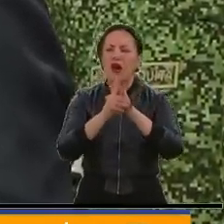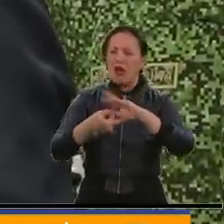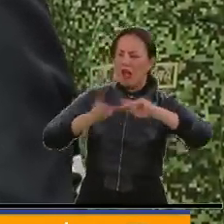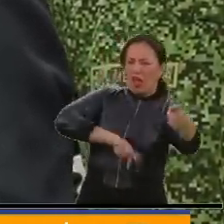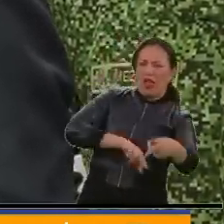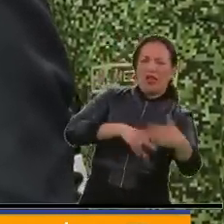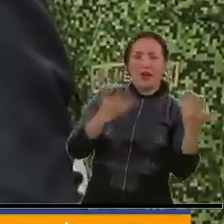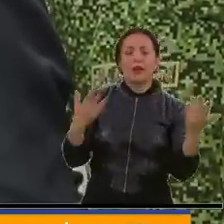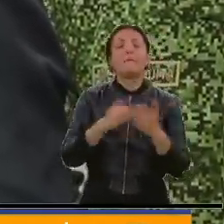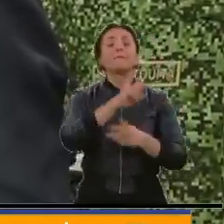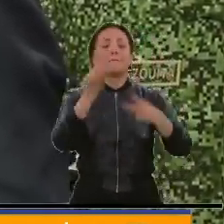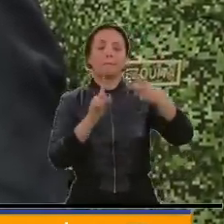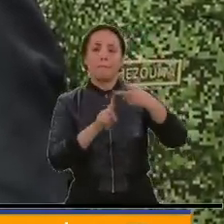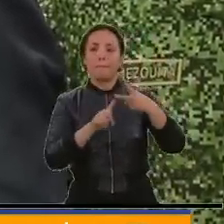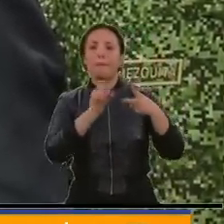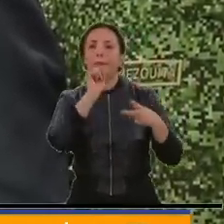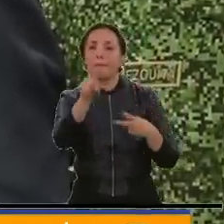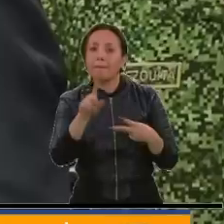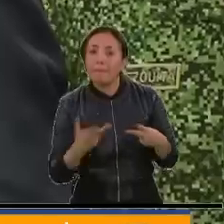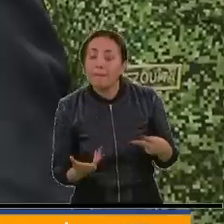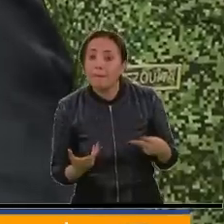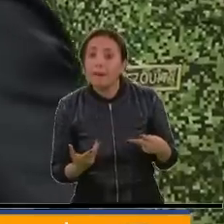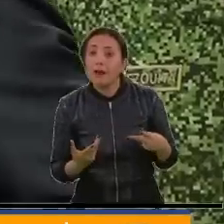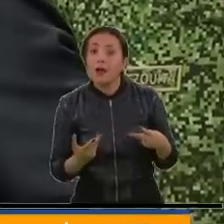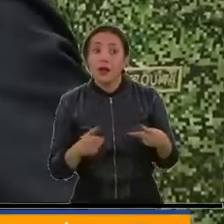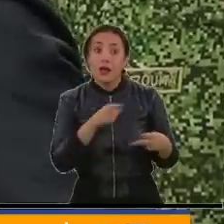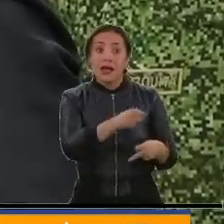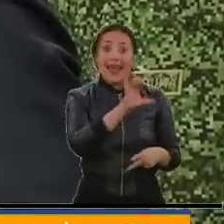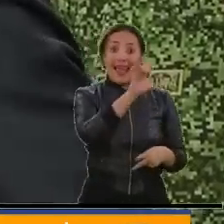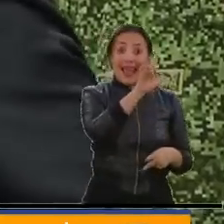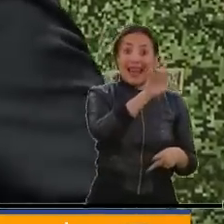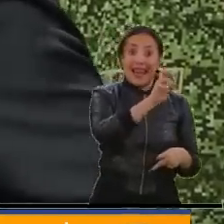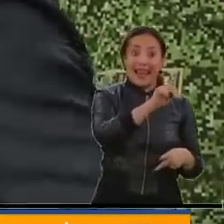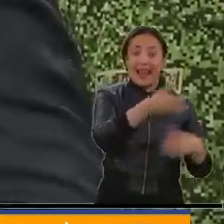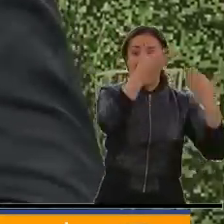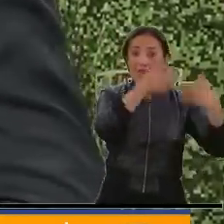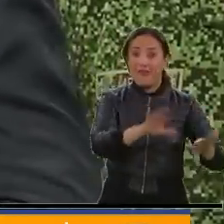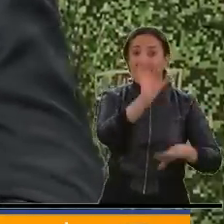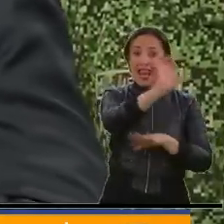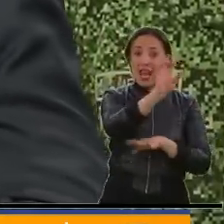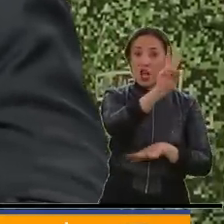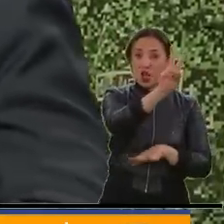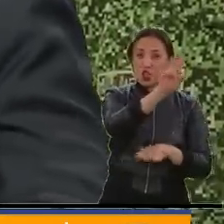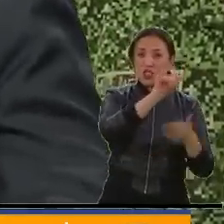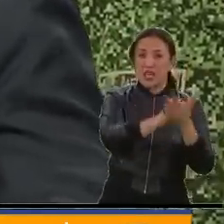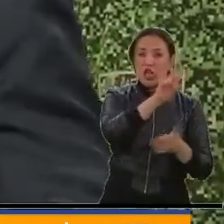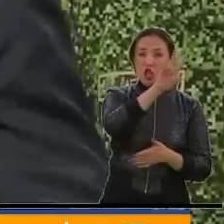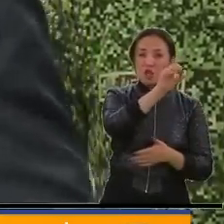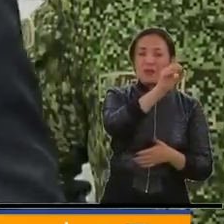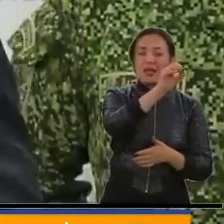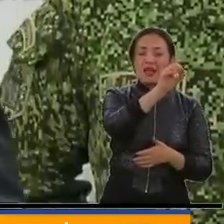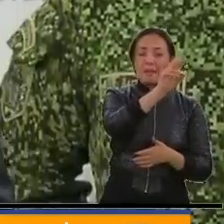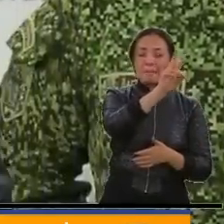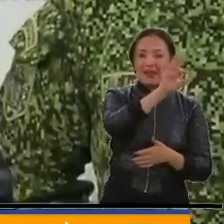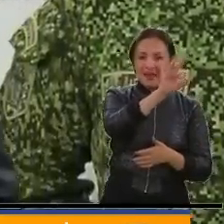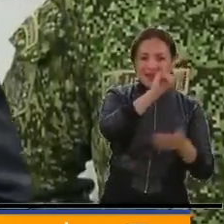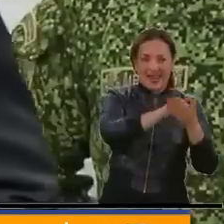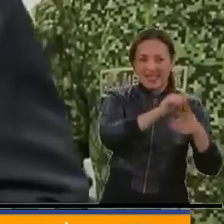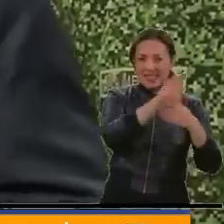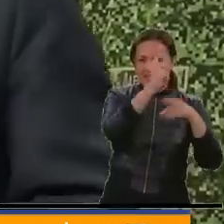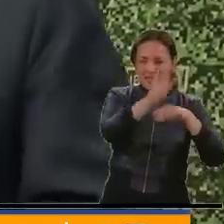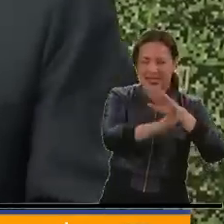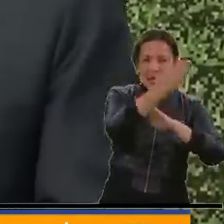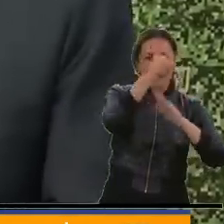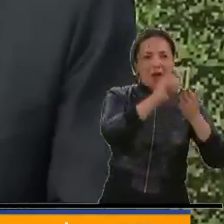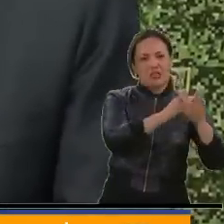otro, ministro, si la tregua del ELN terminó el 2 de enero a las 6 de la mañana, en la práctica el gobierno nacional y